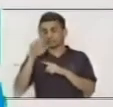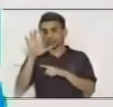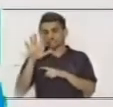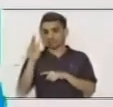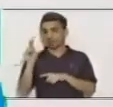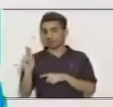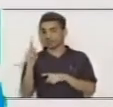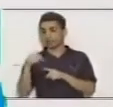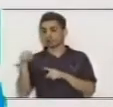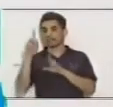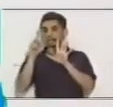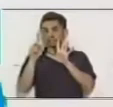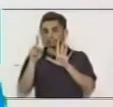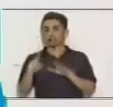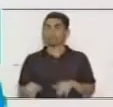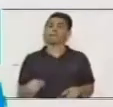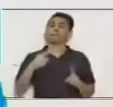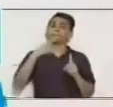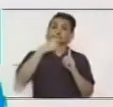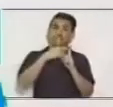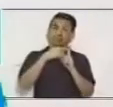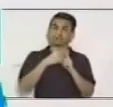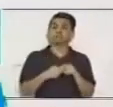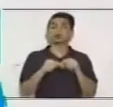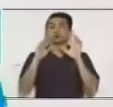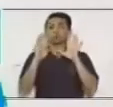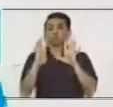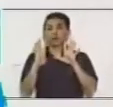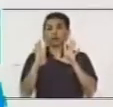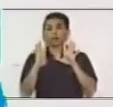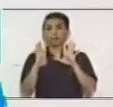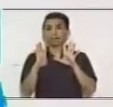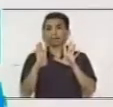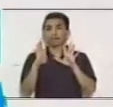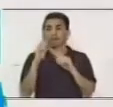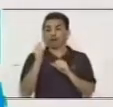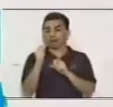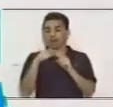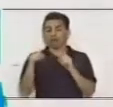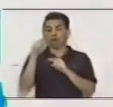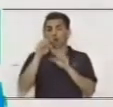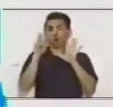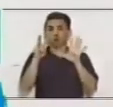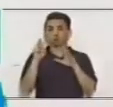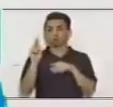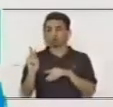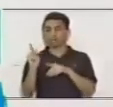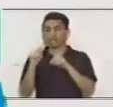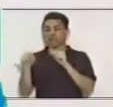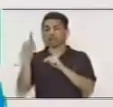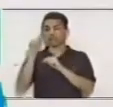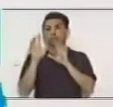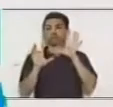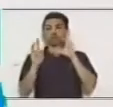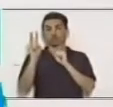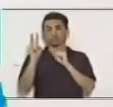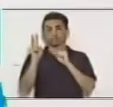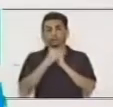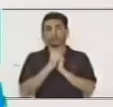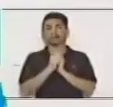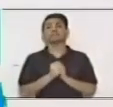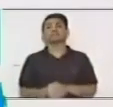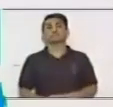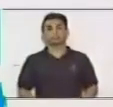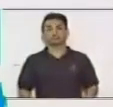sexta más 9 a la 8, y a la 12, y a